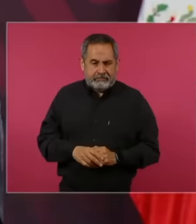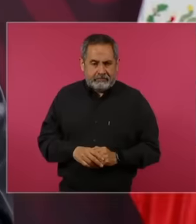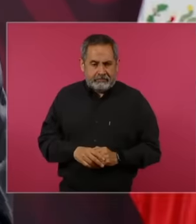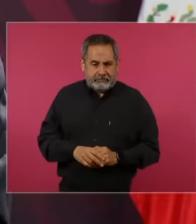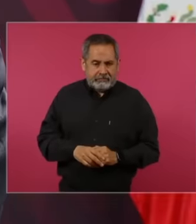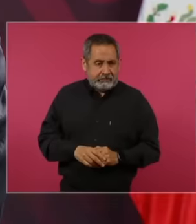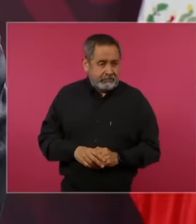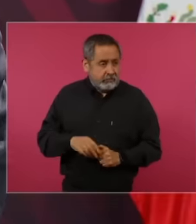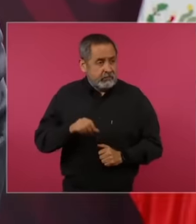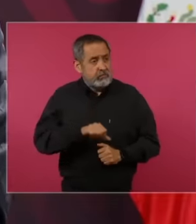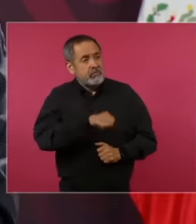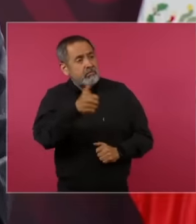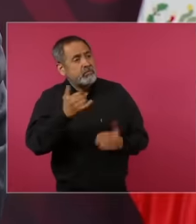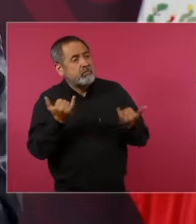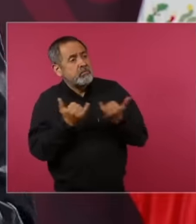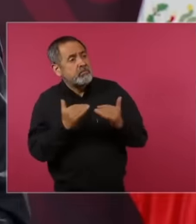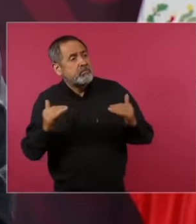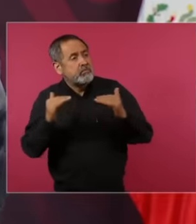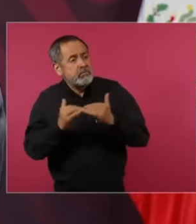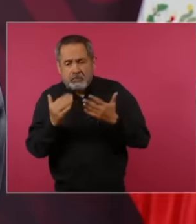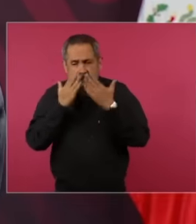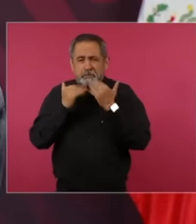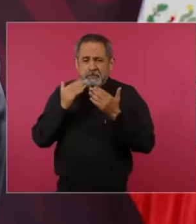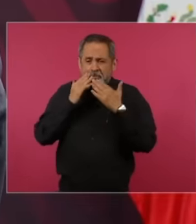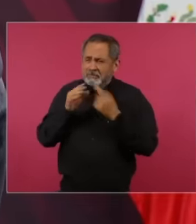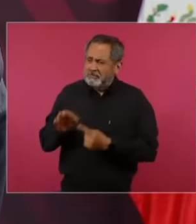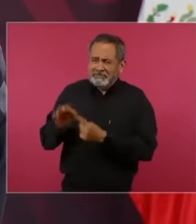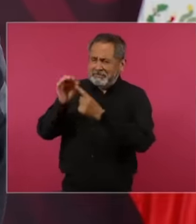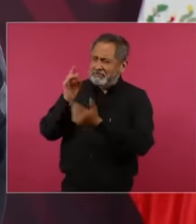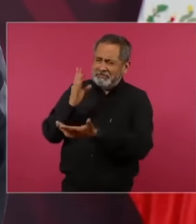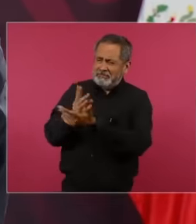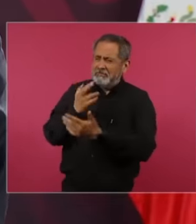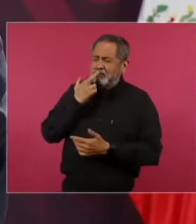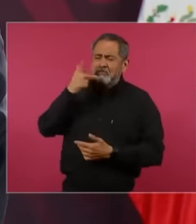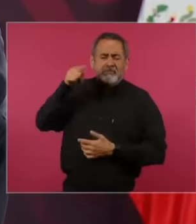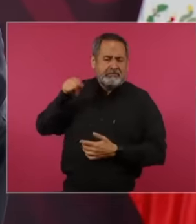No hay. Estamos hablando de